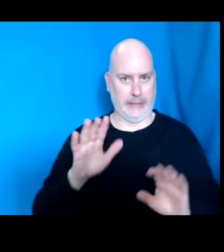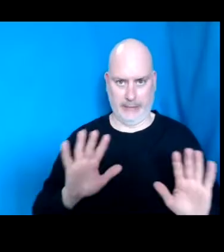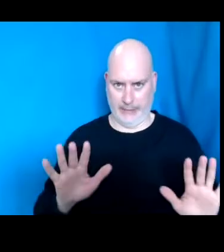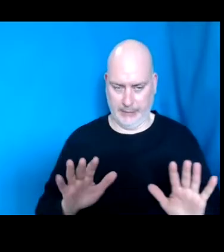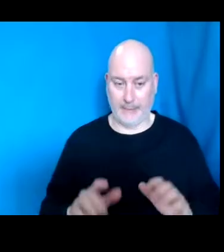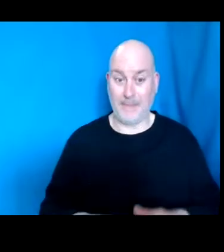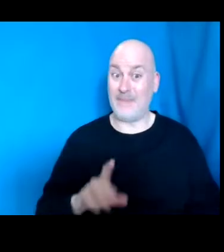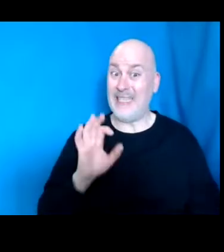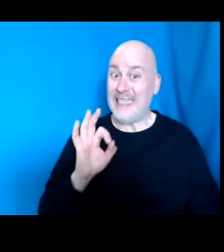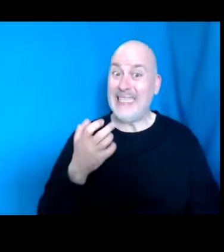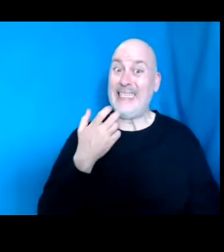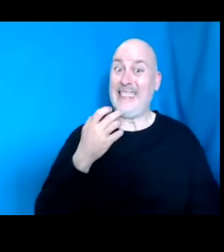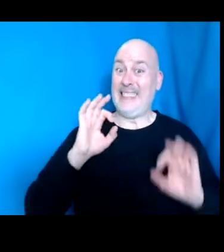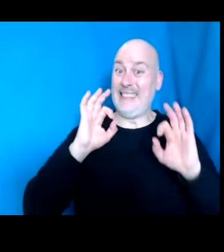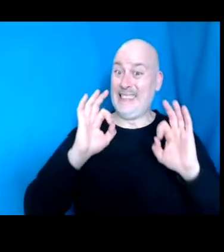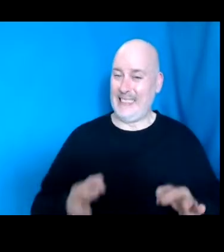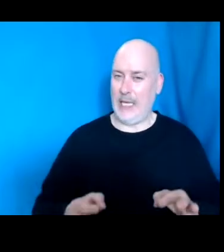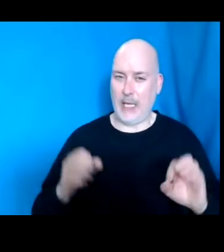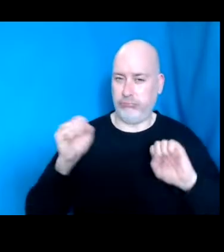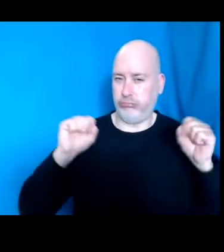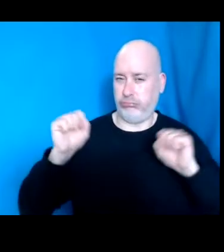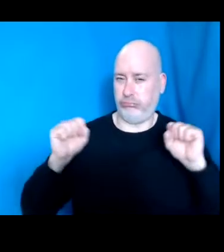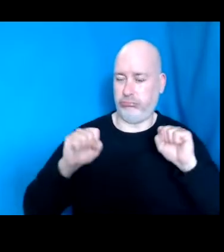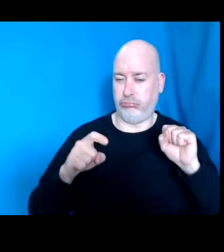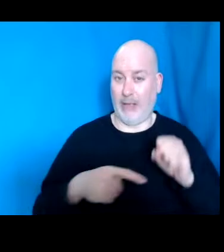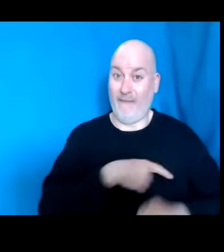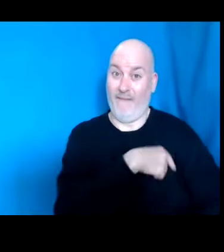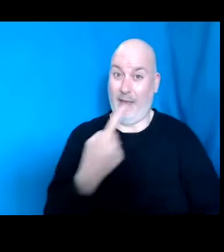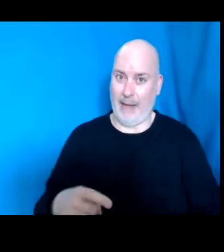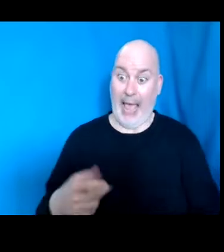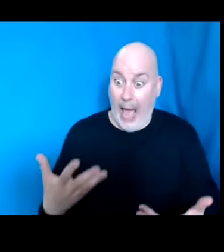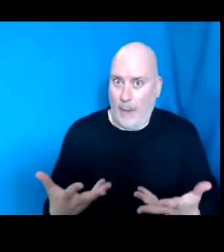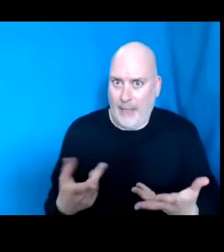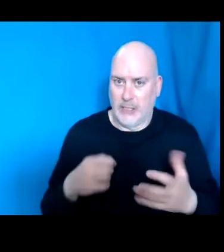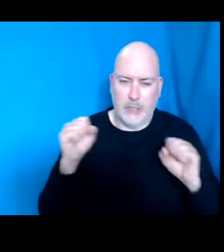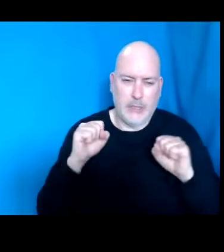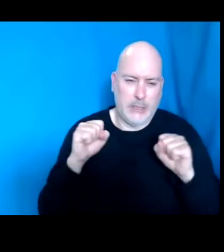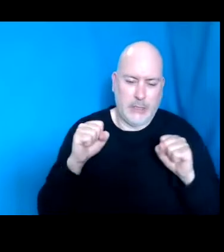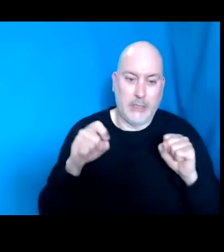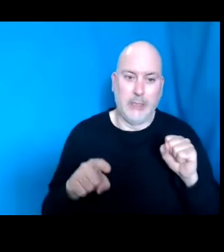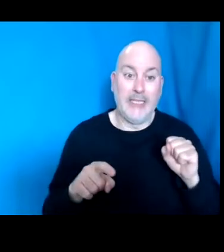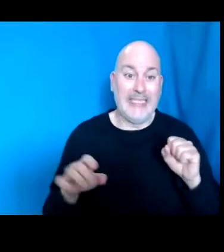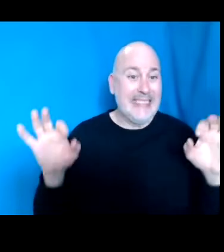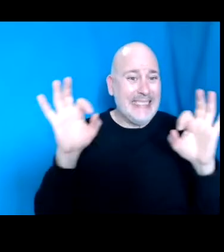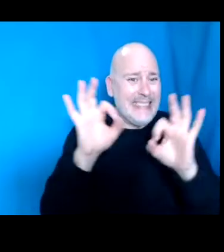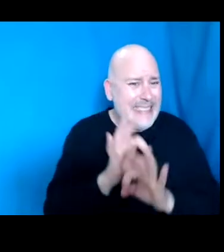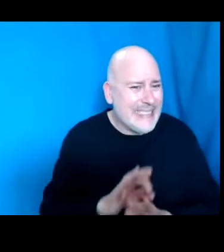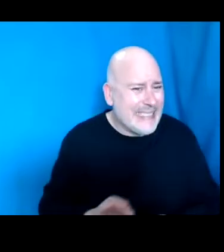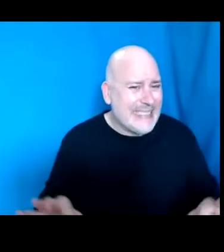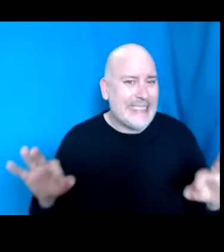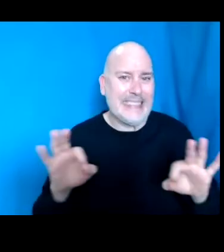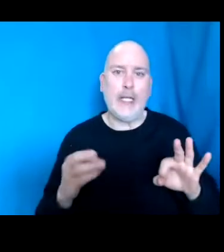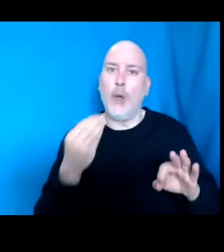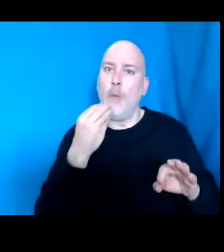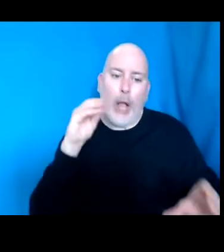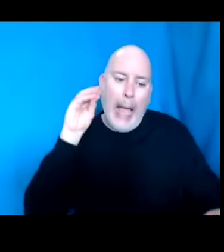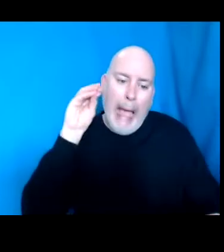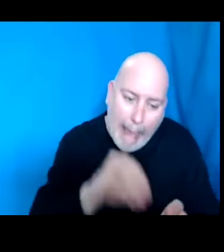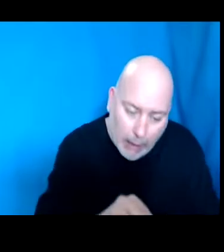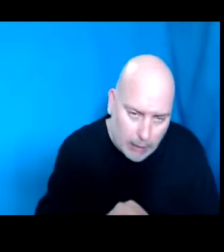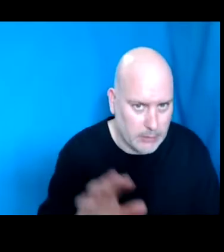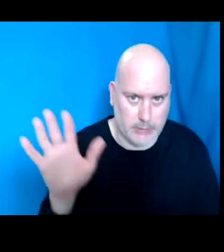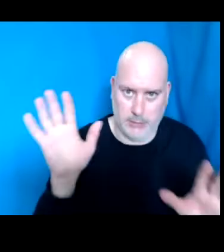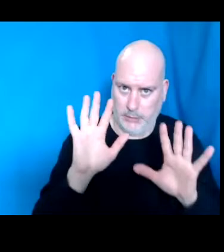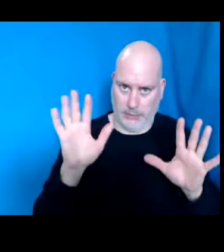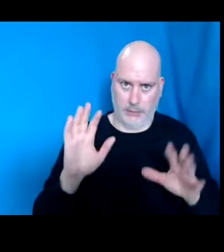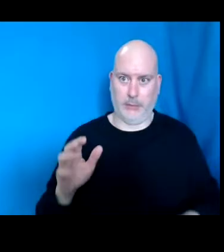Y en el caso de que esté en una convulsión febril activa, no vamos a introducir nada en la boca. Hay veces que uno